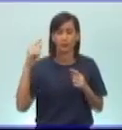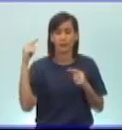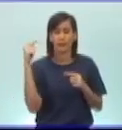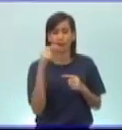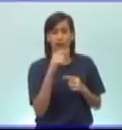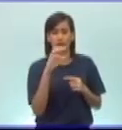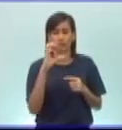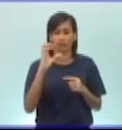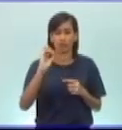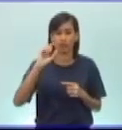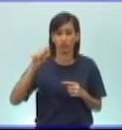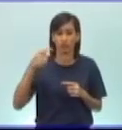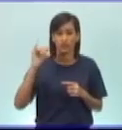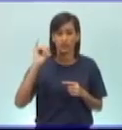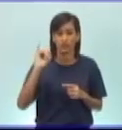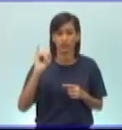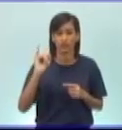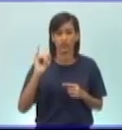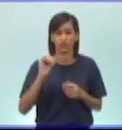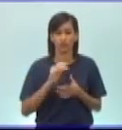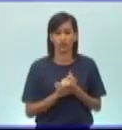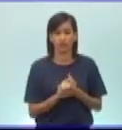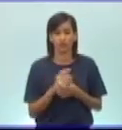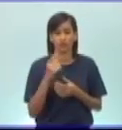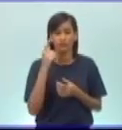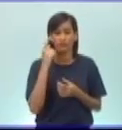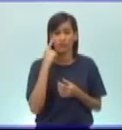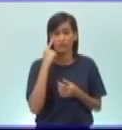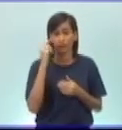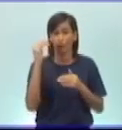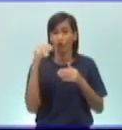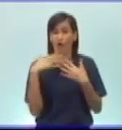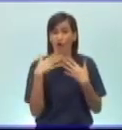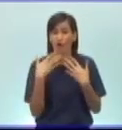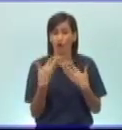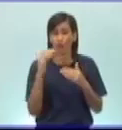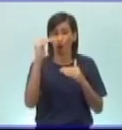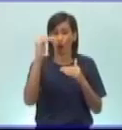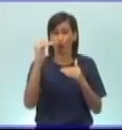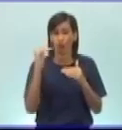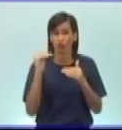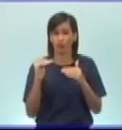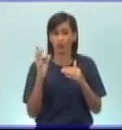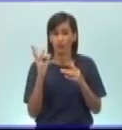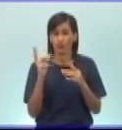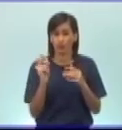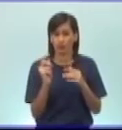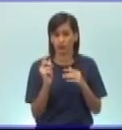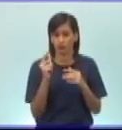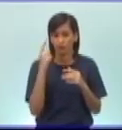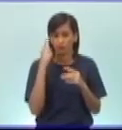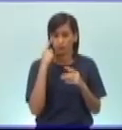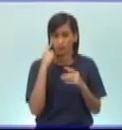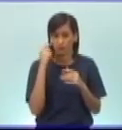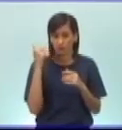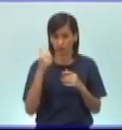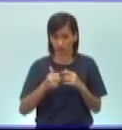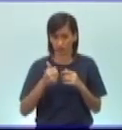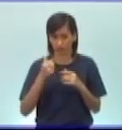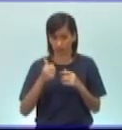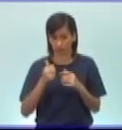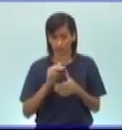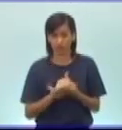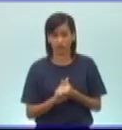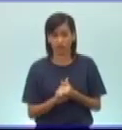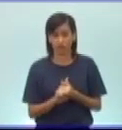6 décimas o 0,6, nótese cómo colocamos los números, porque esta expresión decimal tiene